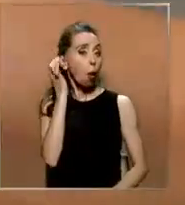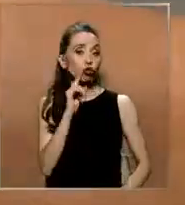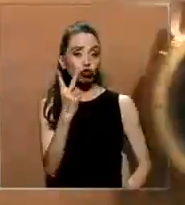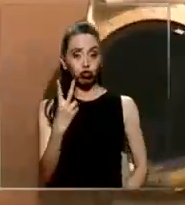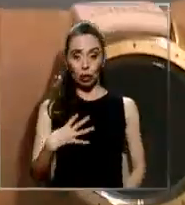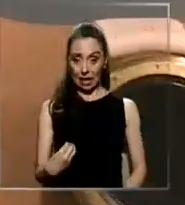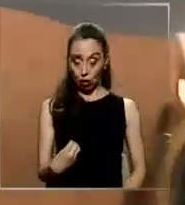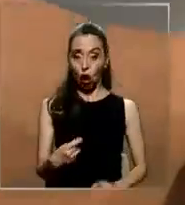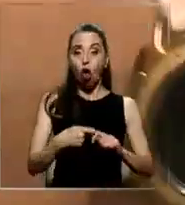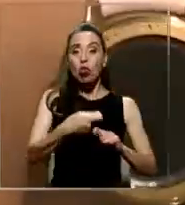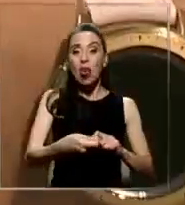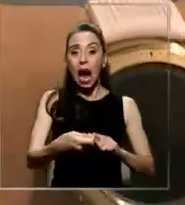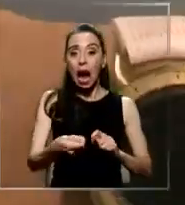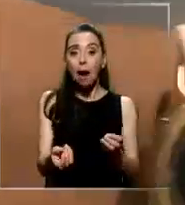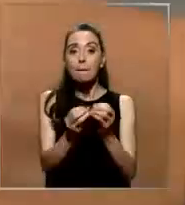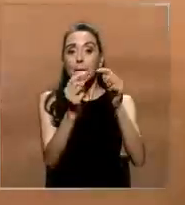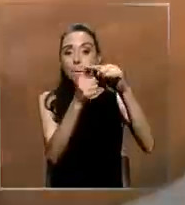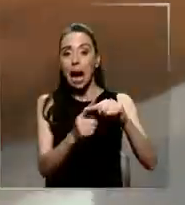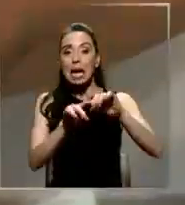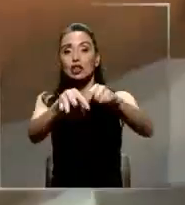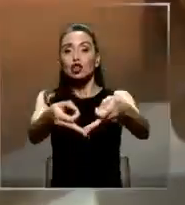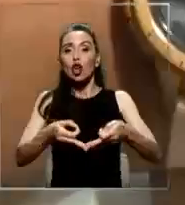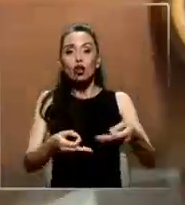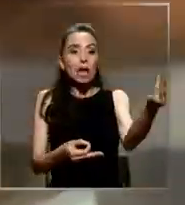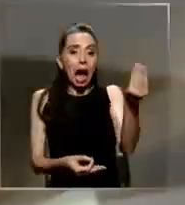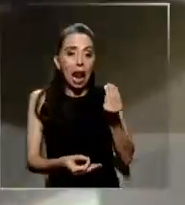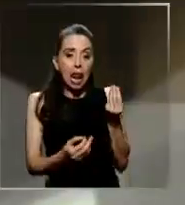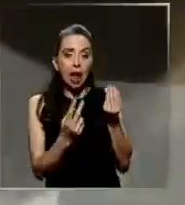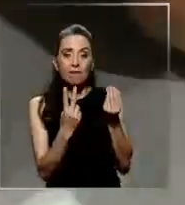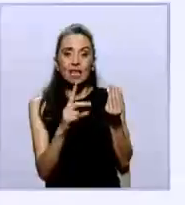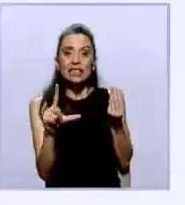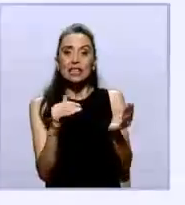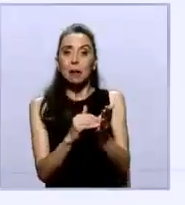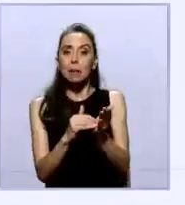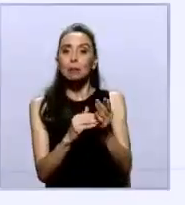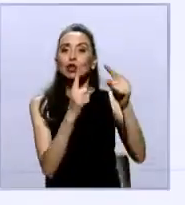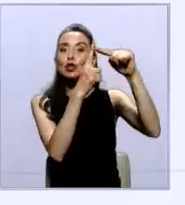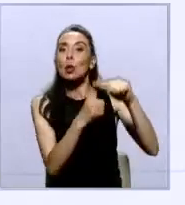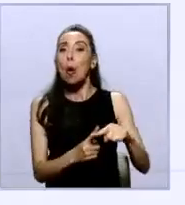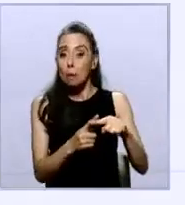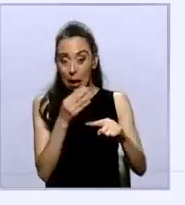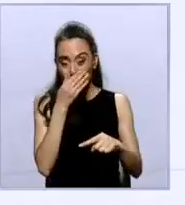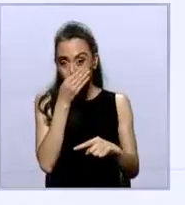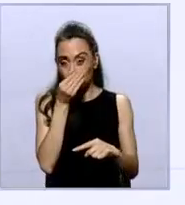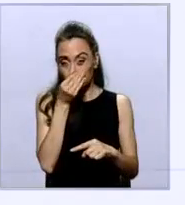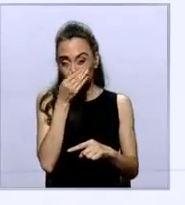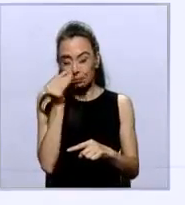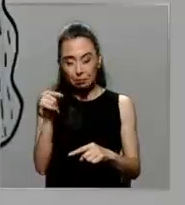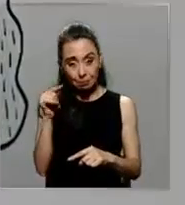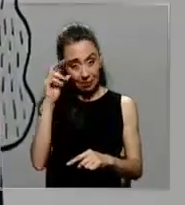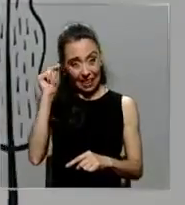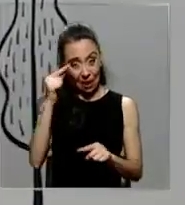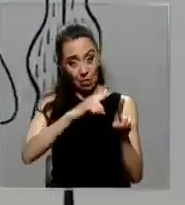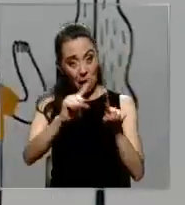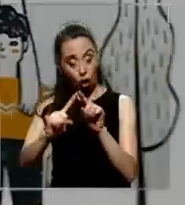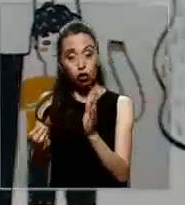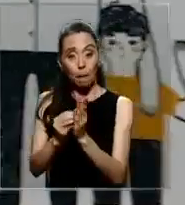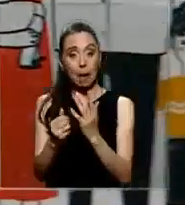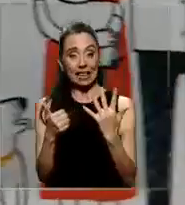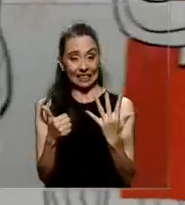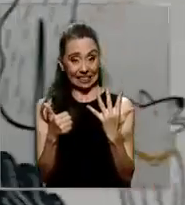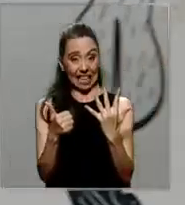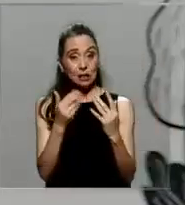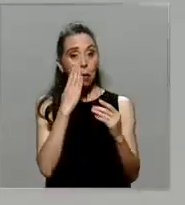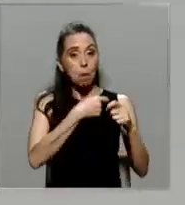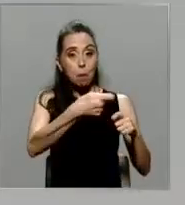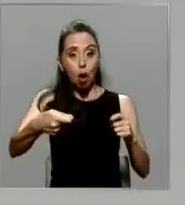hijos, en ese caso se le entregará en total 27.000 pesos. Ahora, eso sí, para que esta iniciativa y otras seis más comiencen a